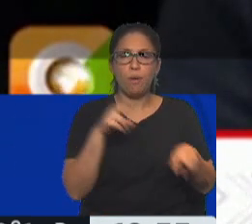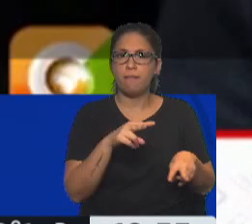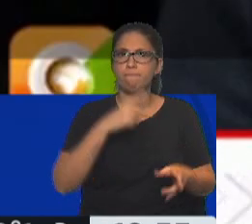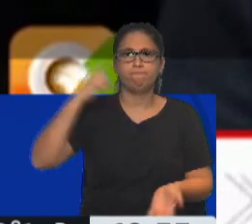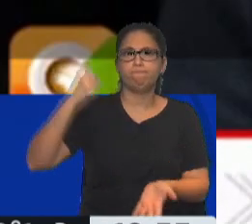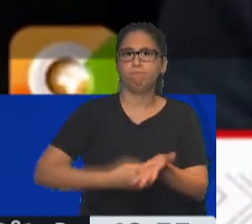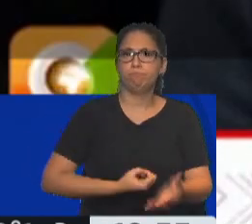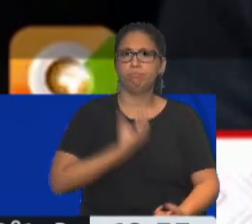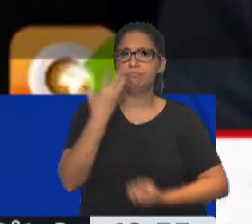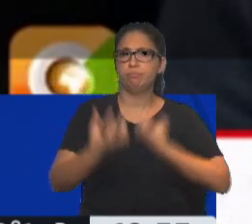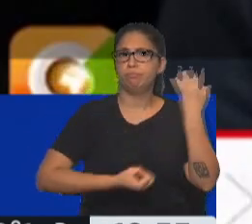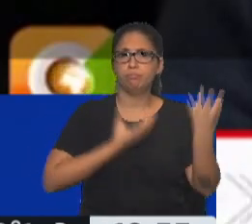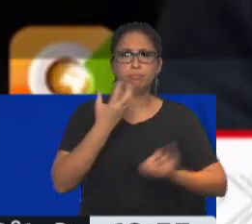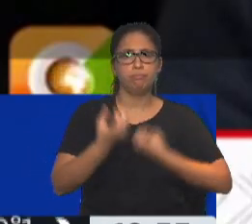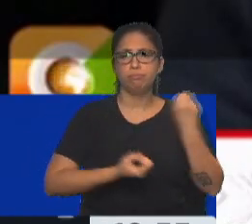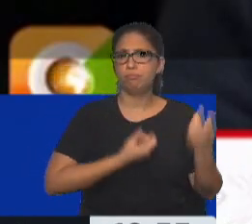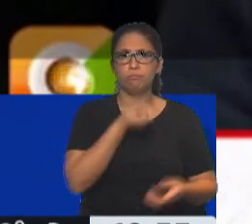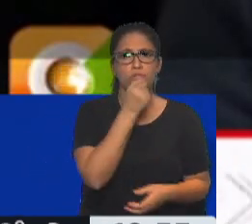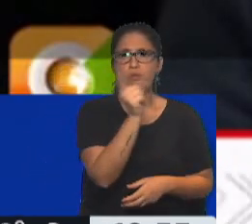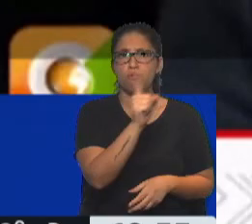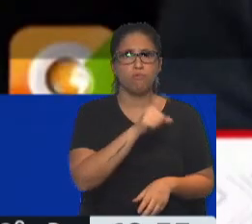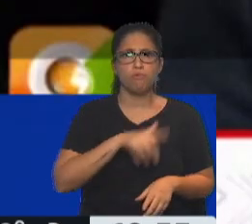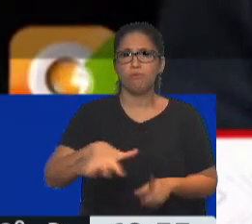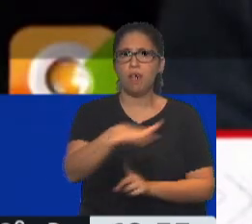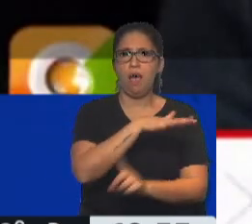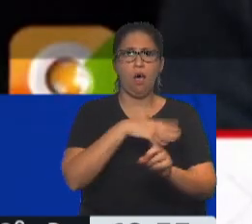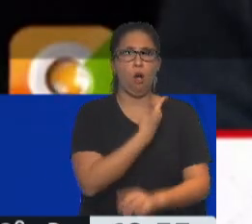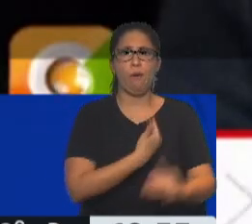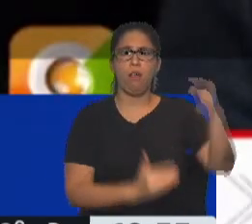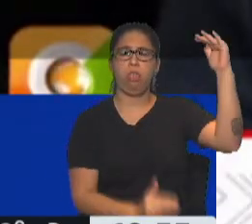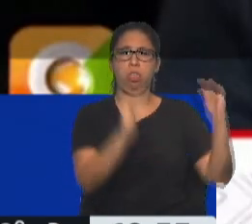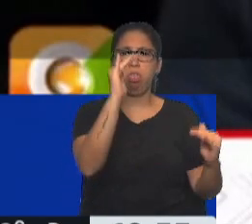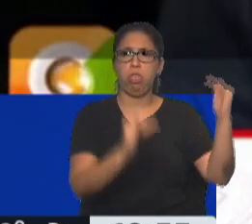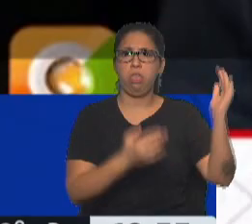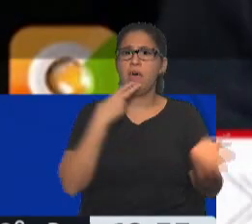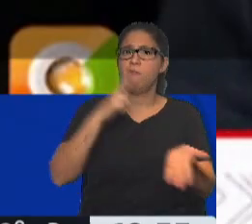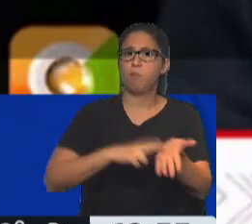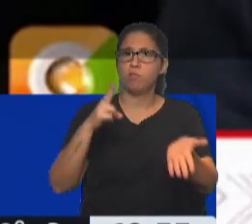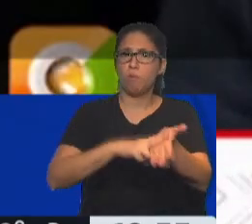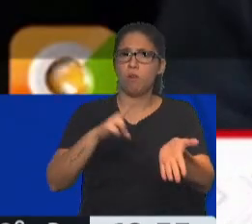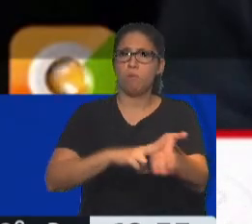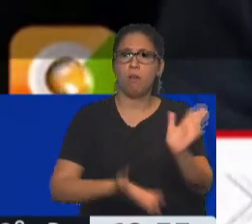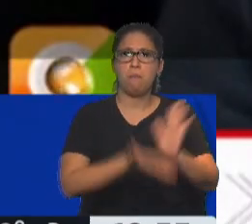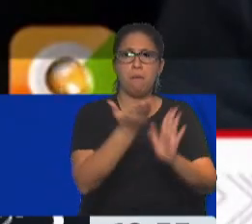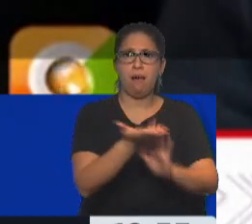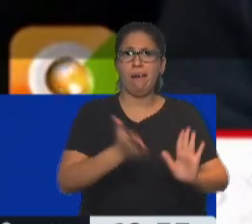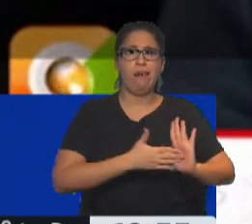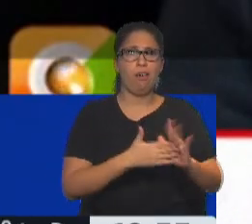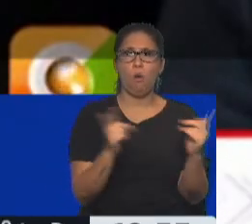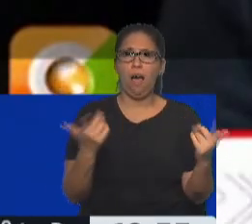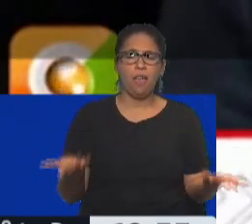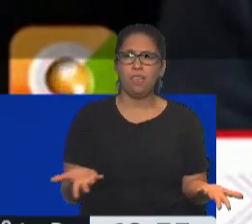discontent with the insensitivity of the government to these unwarranted taxes that only